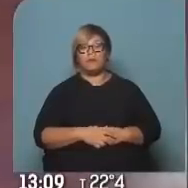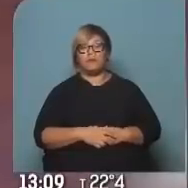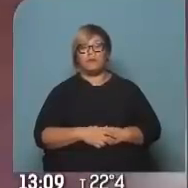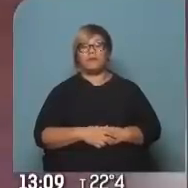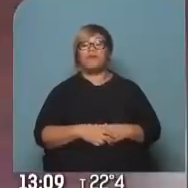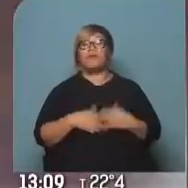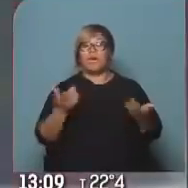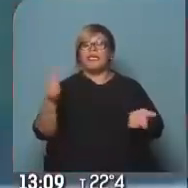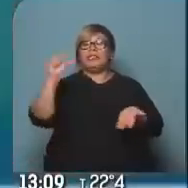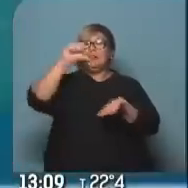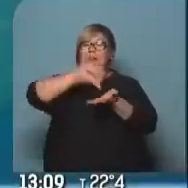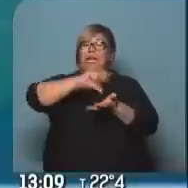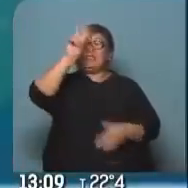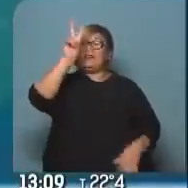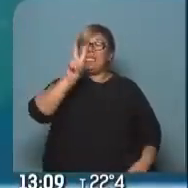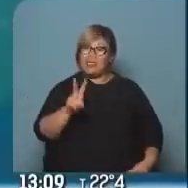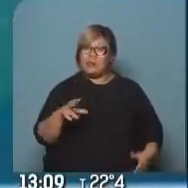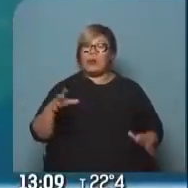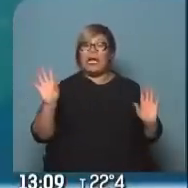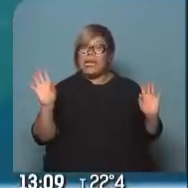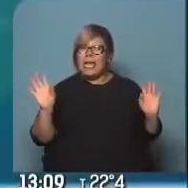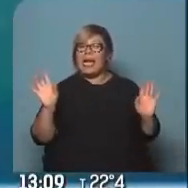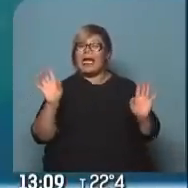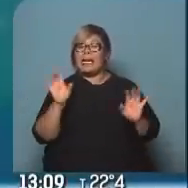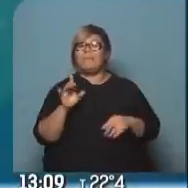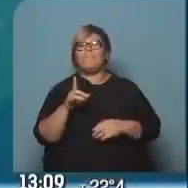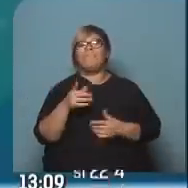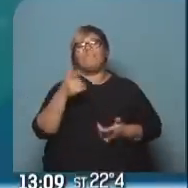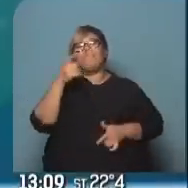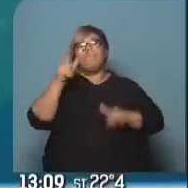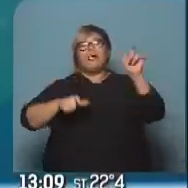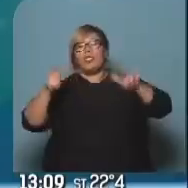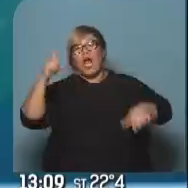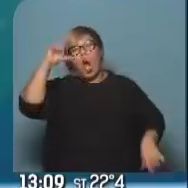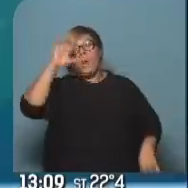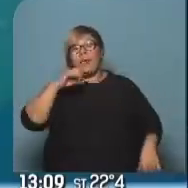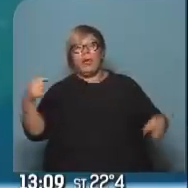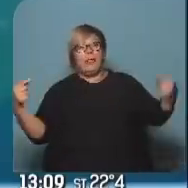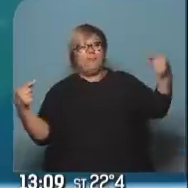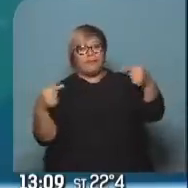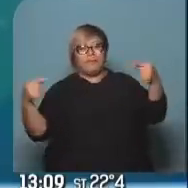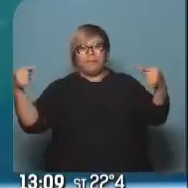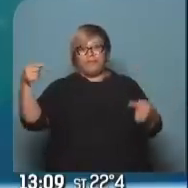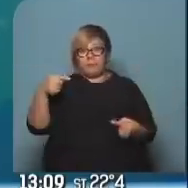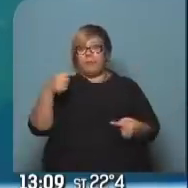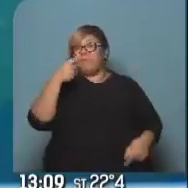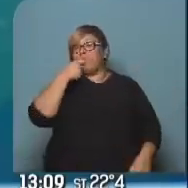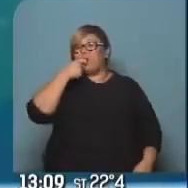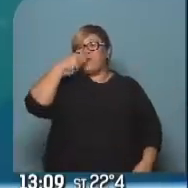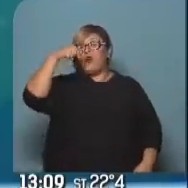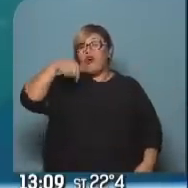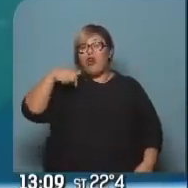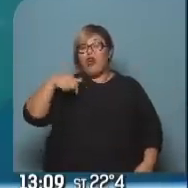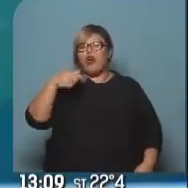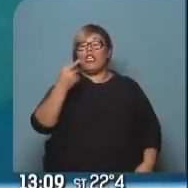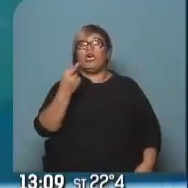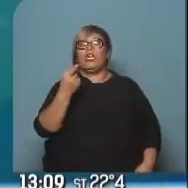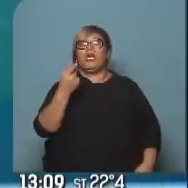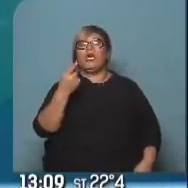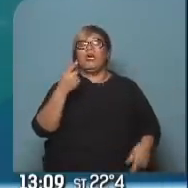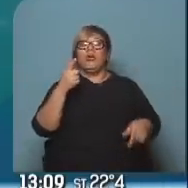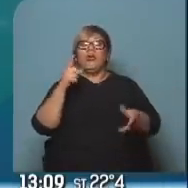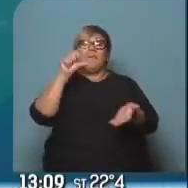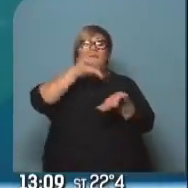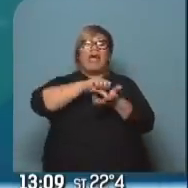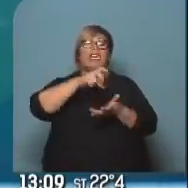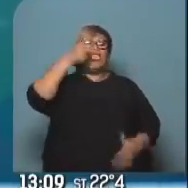Venezuela divide las aguas, esto es evidente, y en la reunión de hoy del ProSur en Santiago de Chile será tema, seguramente será tema